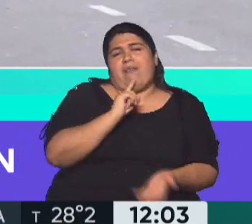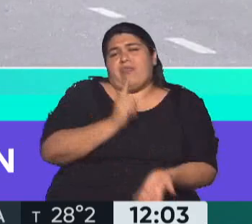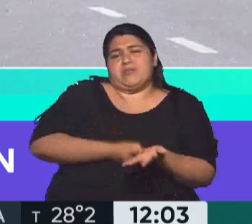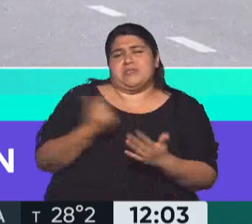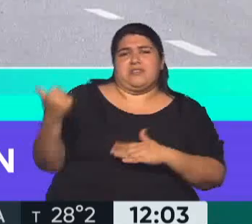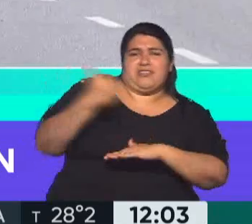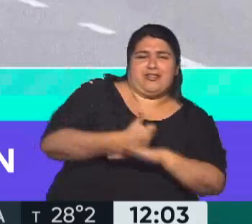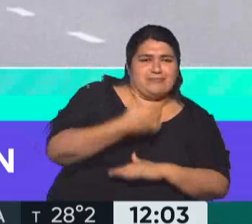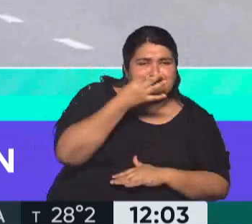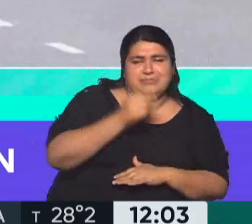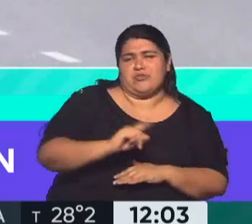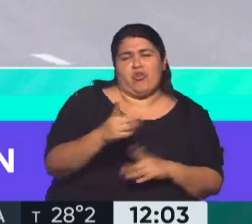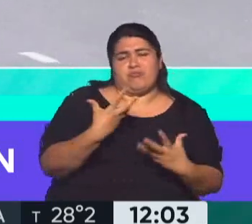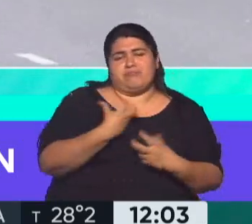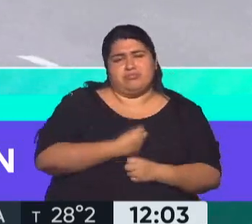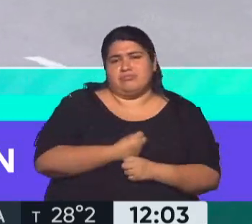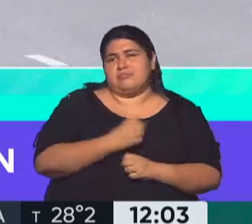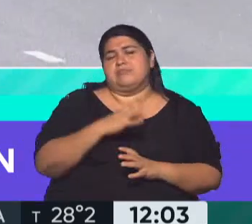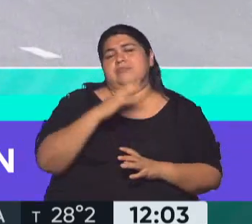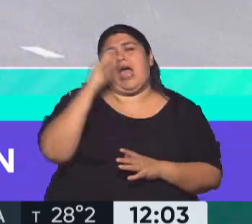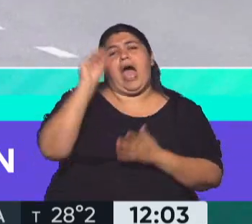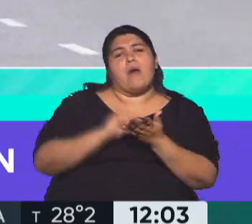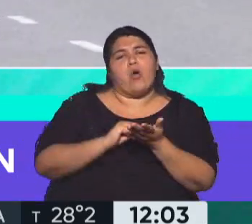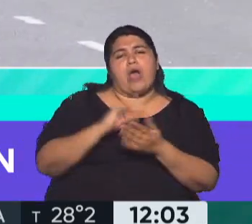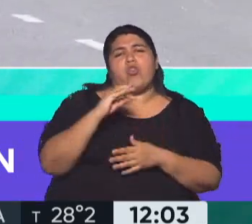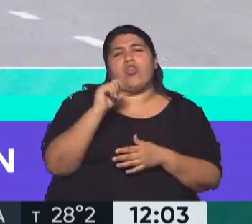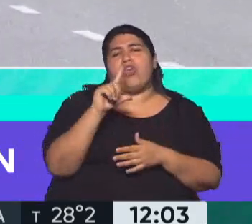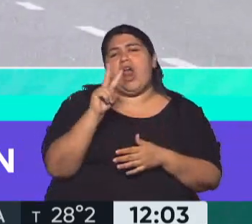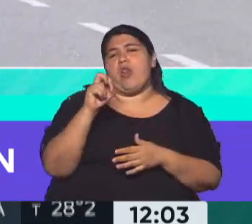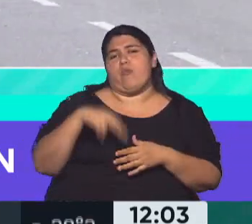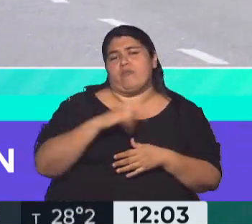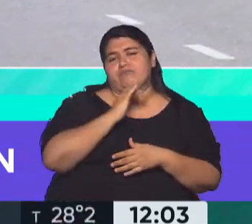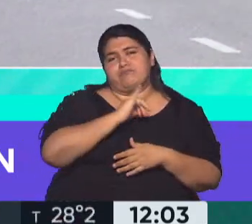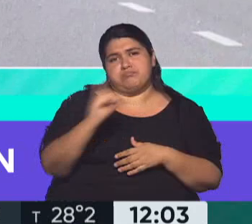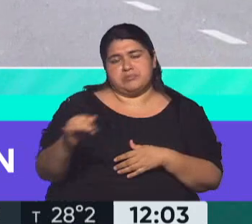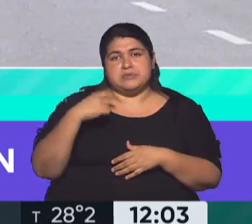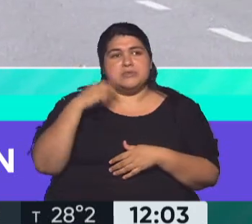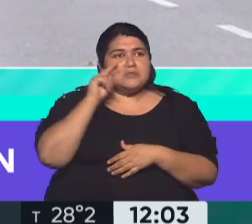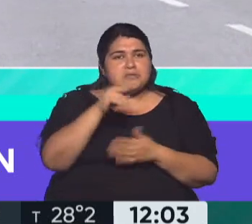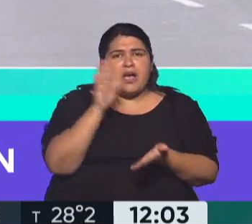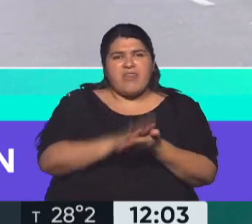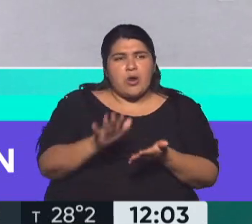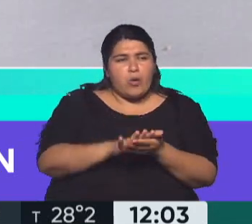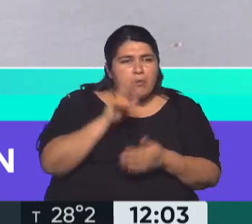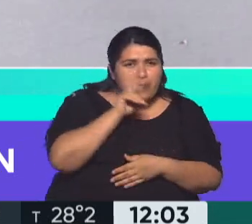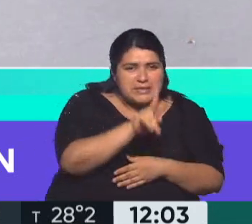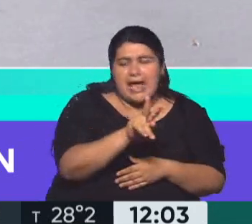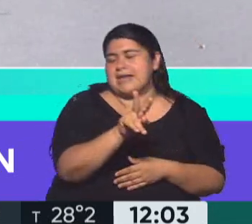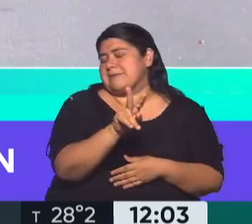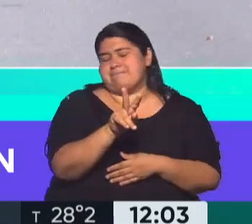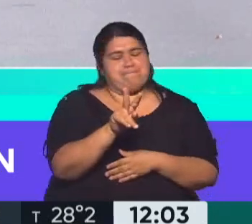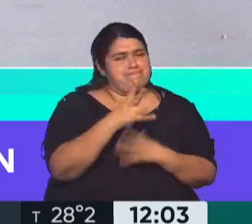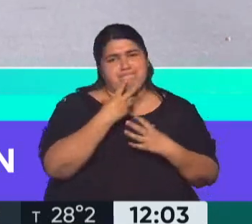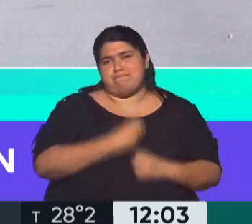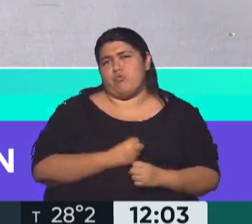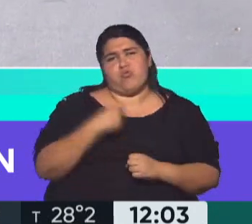aquí, estaban quebrados, lo dijo su abogado Dalbón, que no pudieron resistir la escena otra vez como en la jornada de la